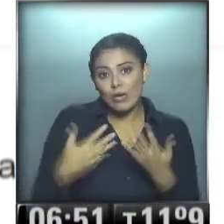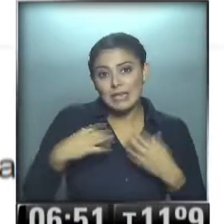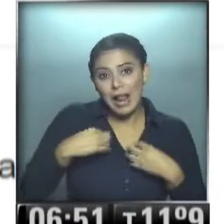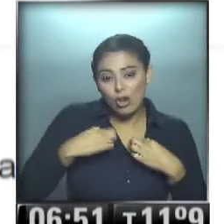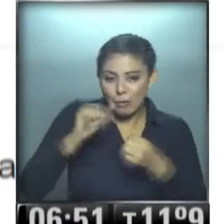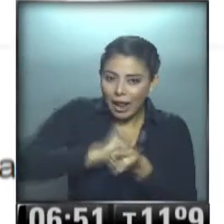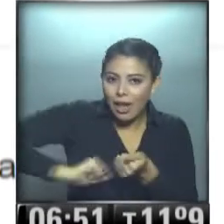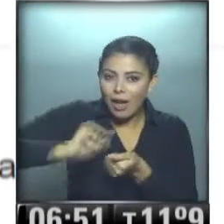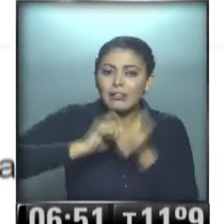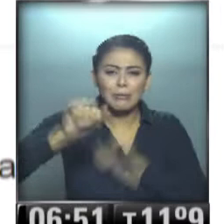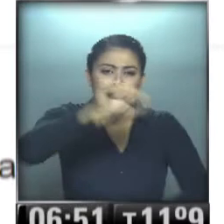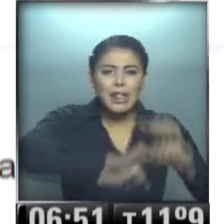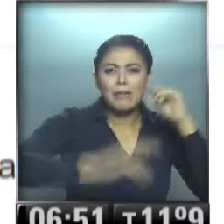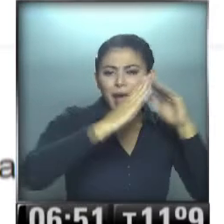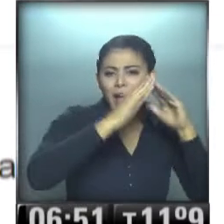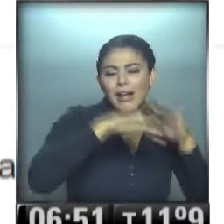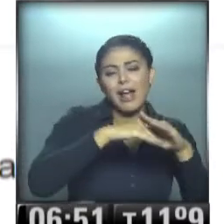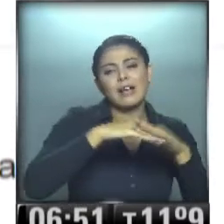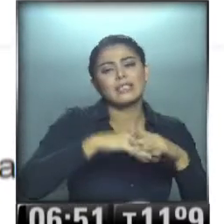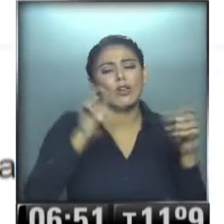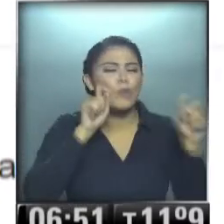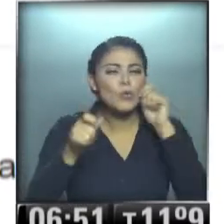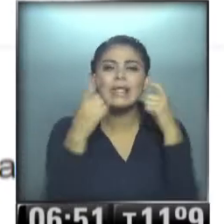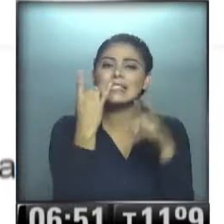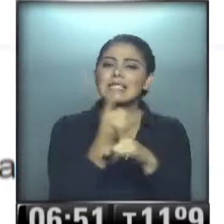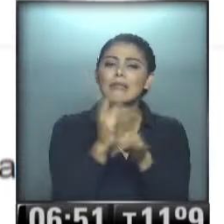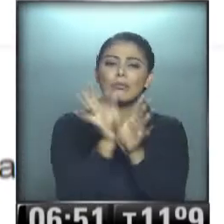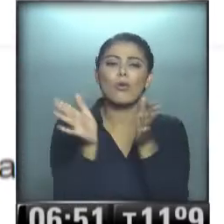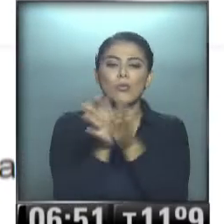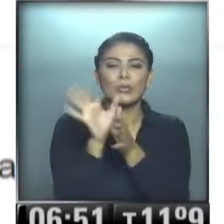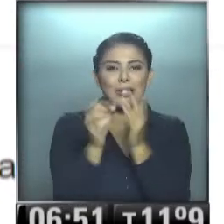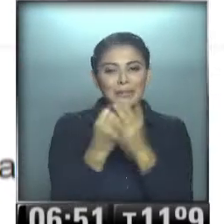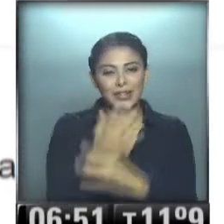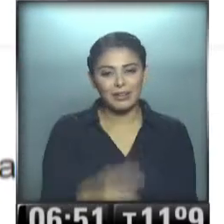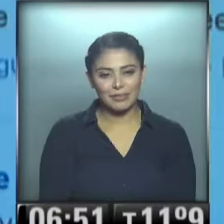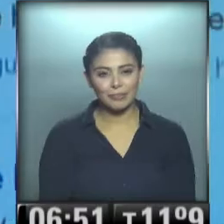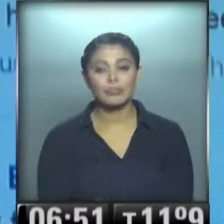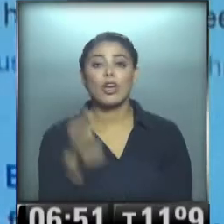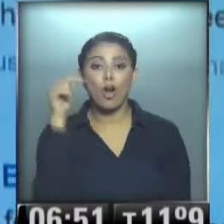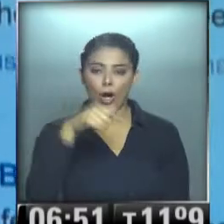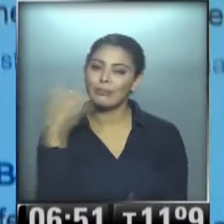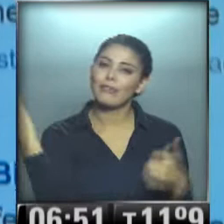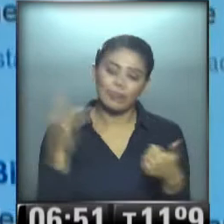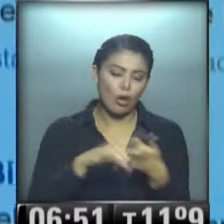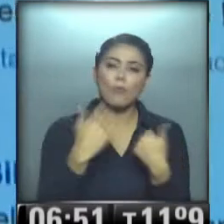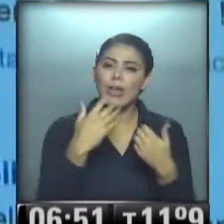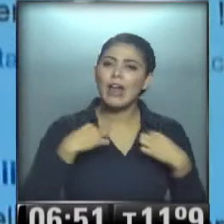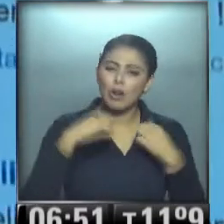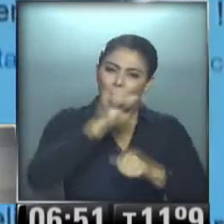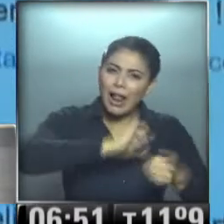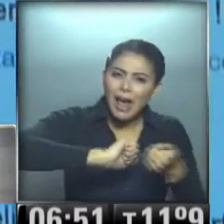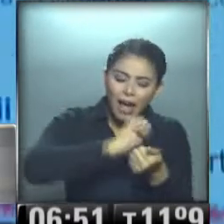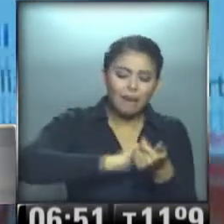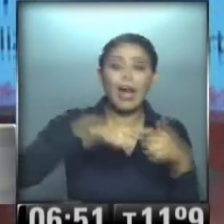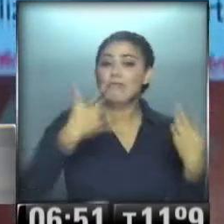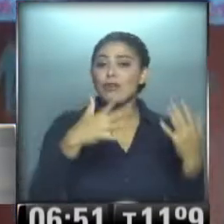seca. Y limpiar a full la casa. Un beso enorme. Siempre nos haces compañía cada mañana. Grisel, es el día para lavar la ropa, para aprovechar a que